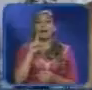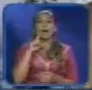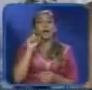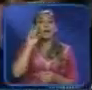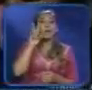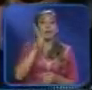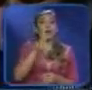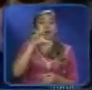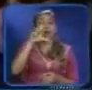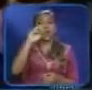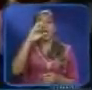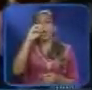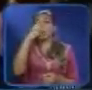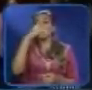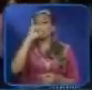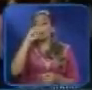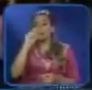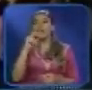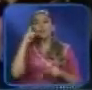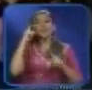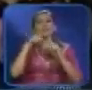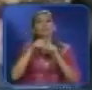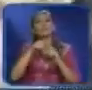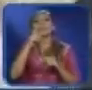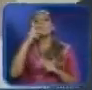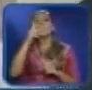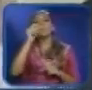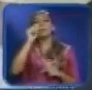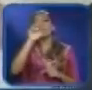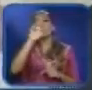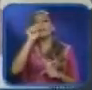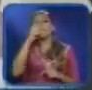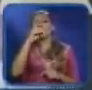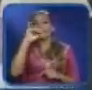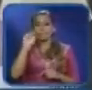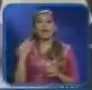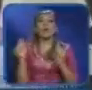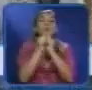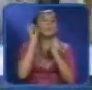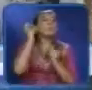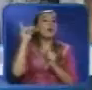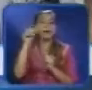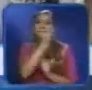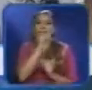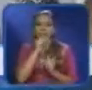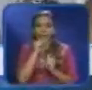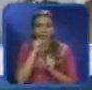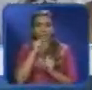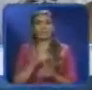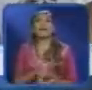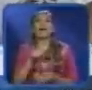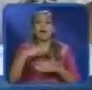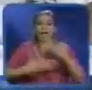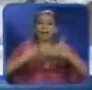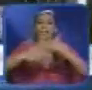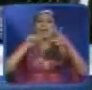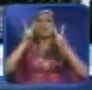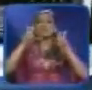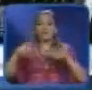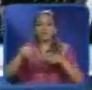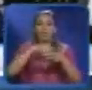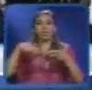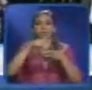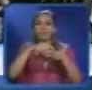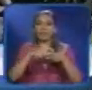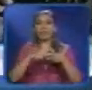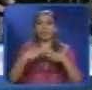Es un tema positivo y lírico que ha grabado junto a la cantante neoyorquina Alicia Keys. Es un adelanto del nuevo disco que el